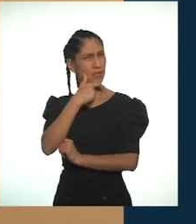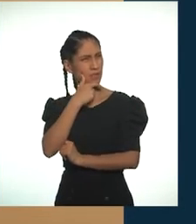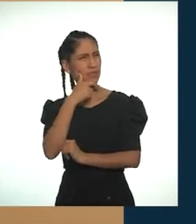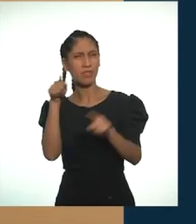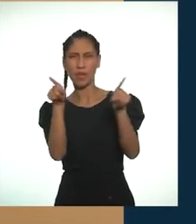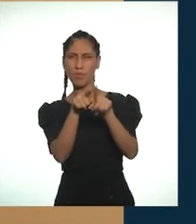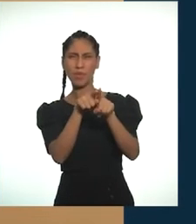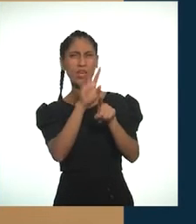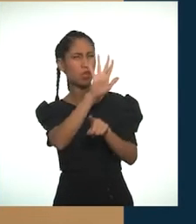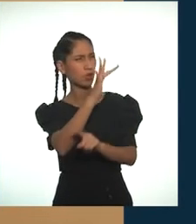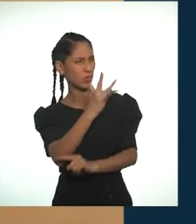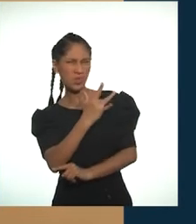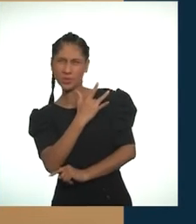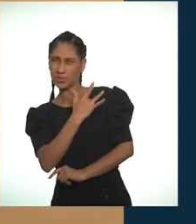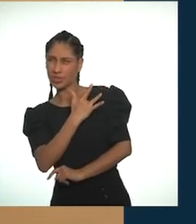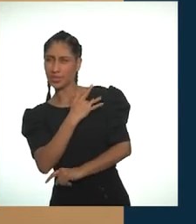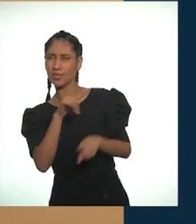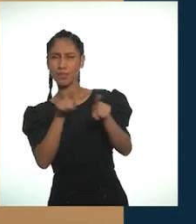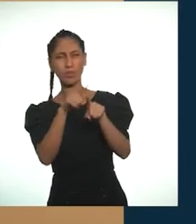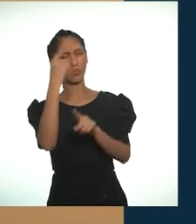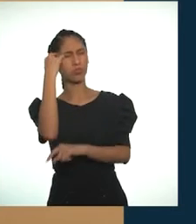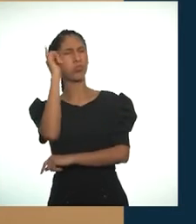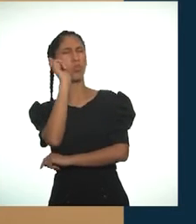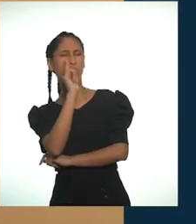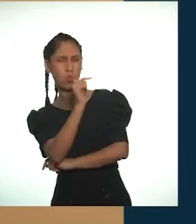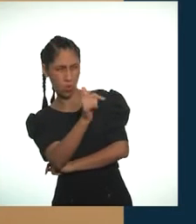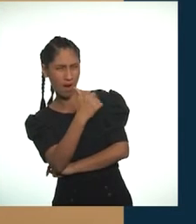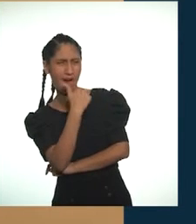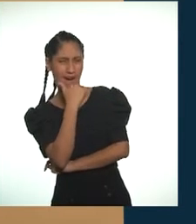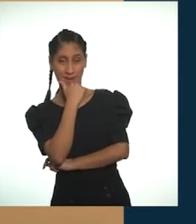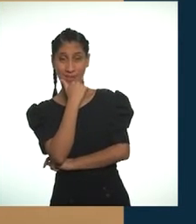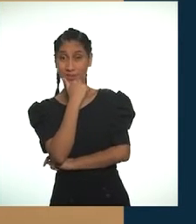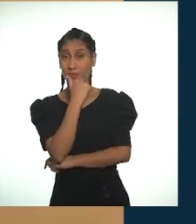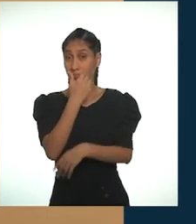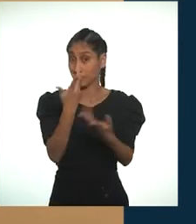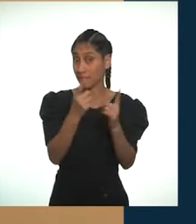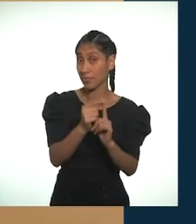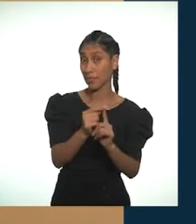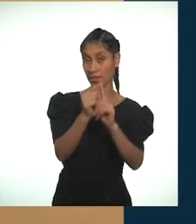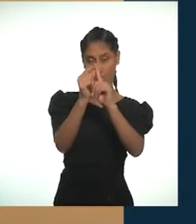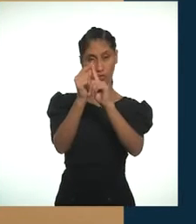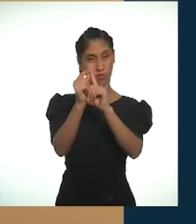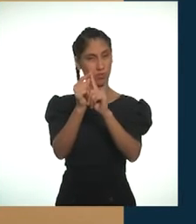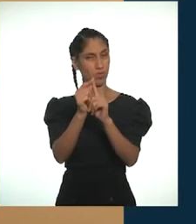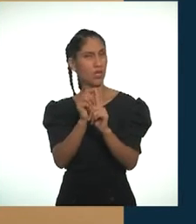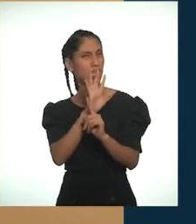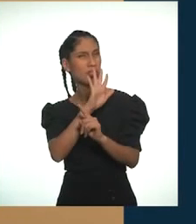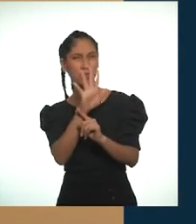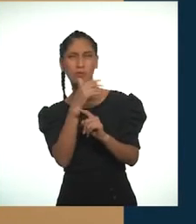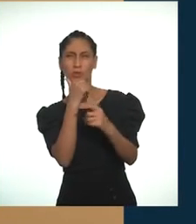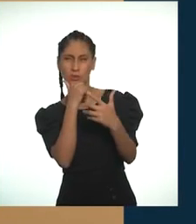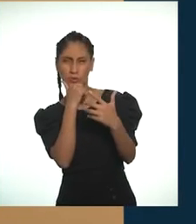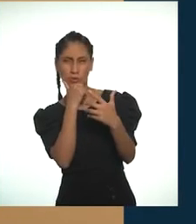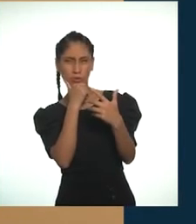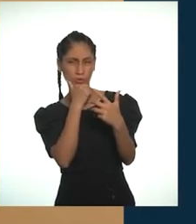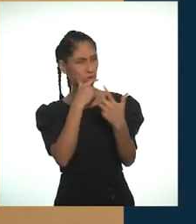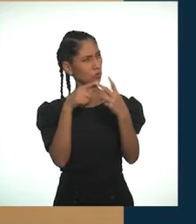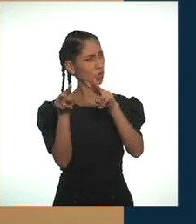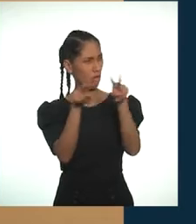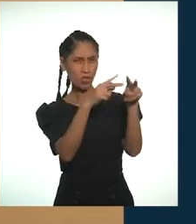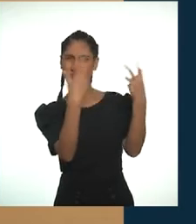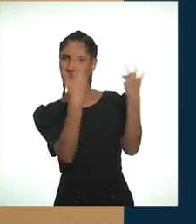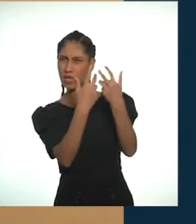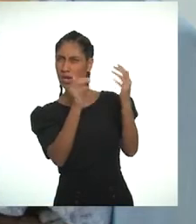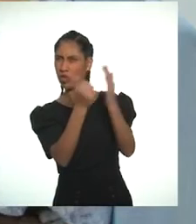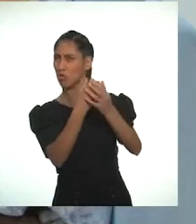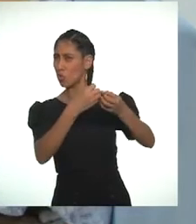sus maneras de sentir y percibir el mundo, y en especial en sus maneras de adaptarse a